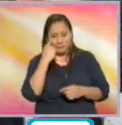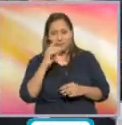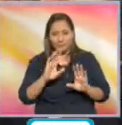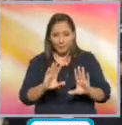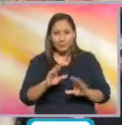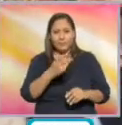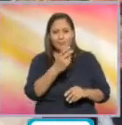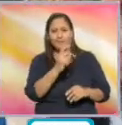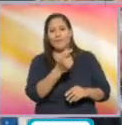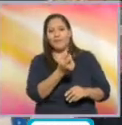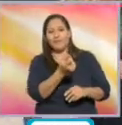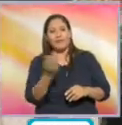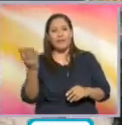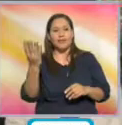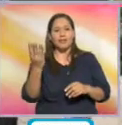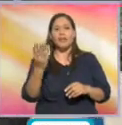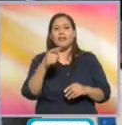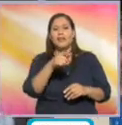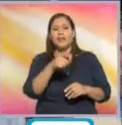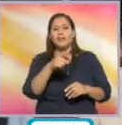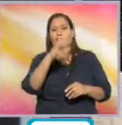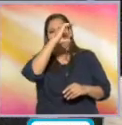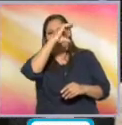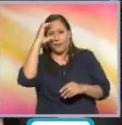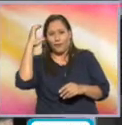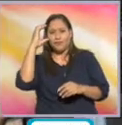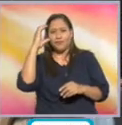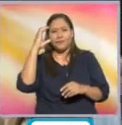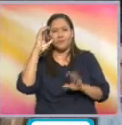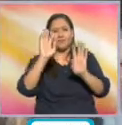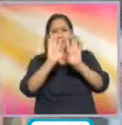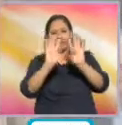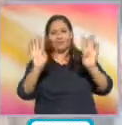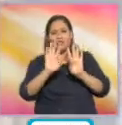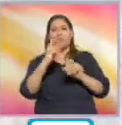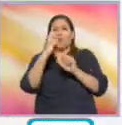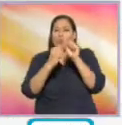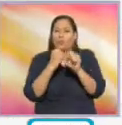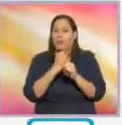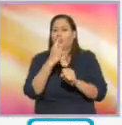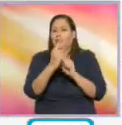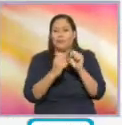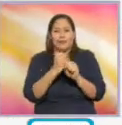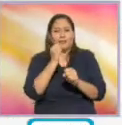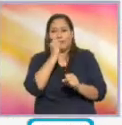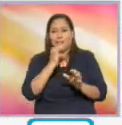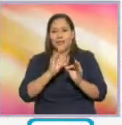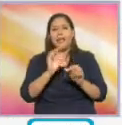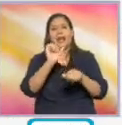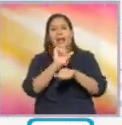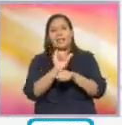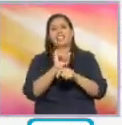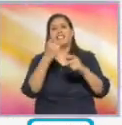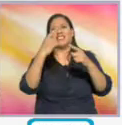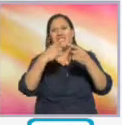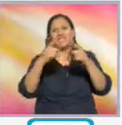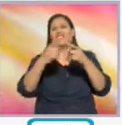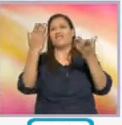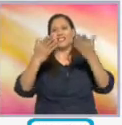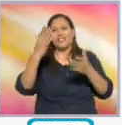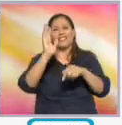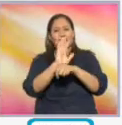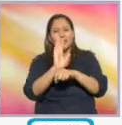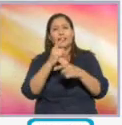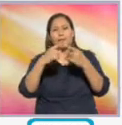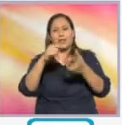bueno, estos son justo esta foto que se toma anualmente de, bueno, artistas artistas cinematográficos de